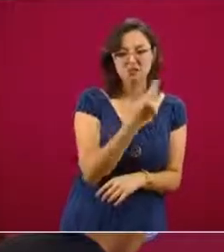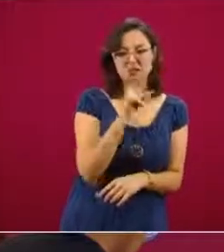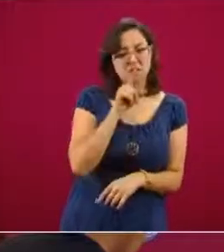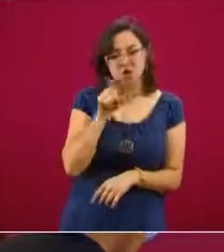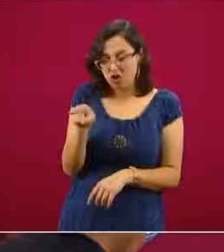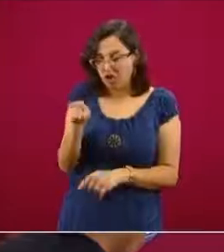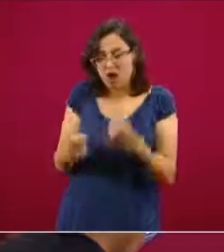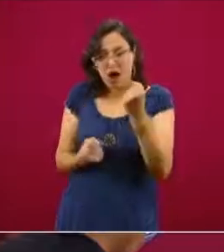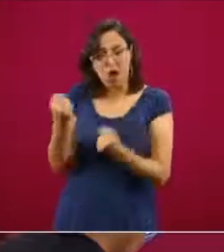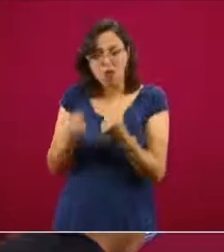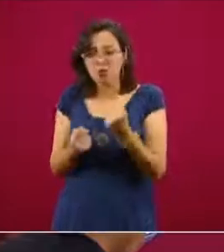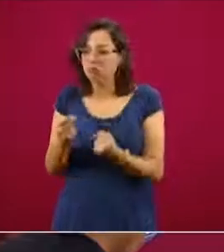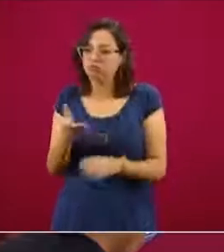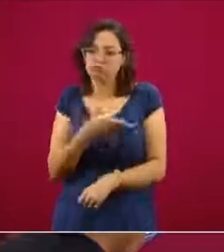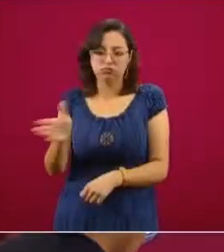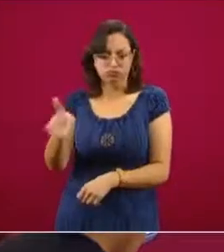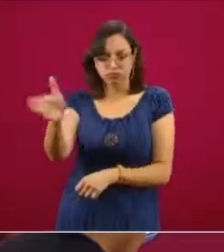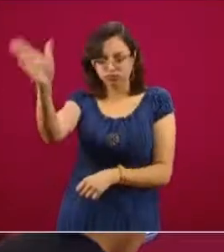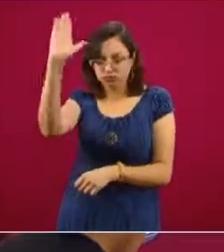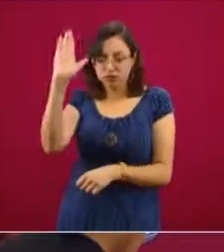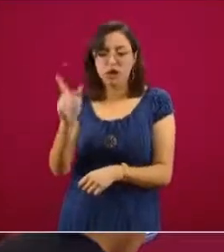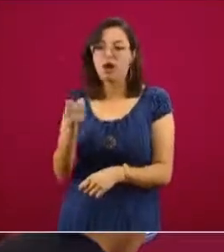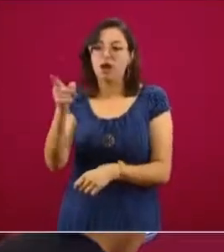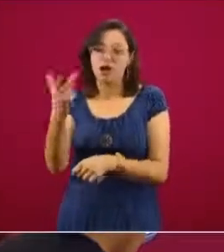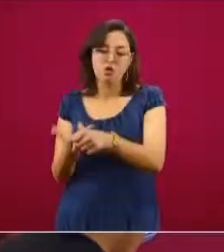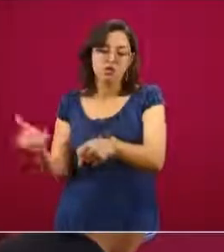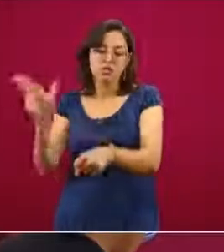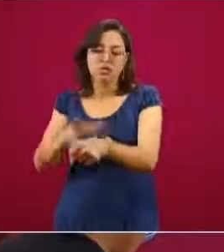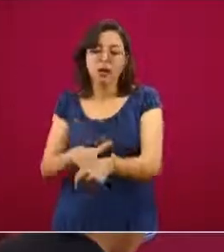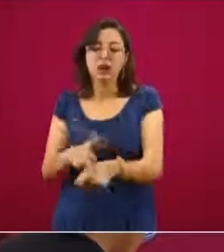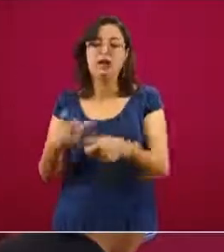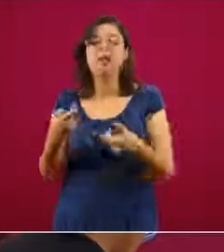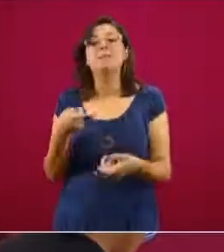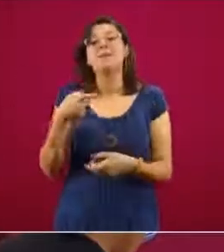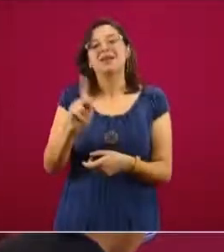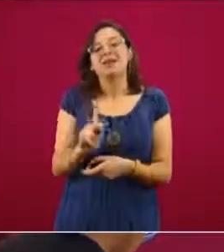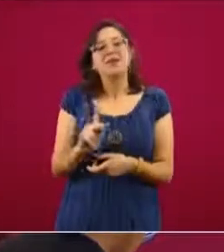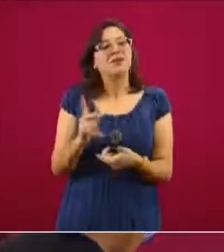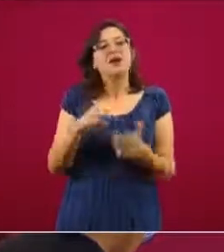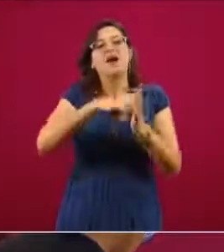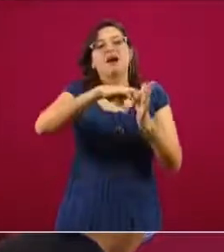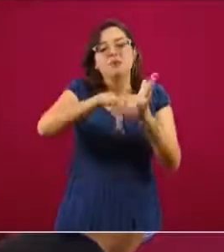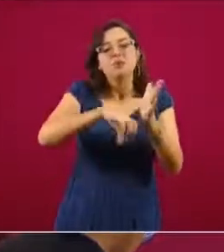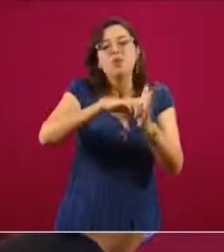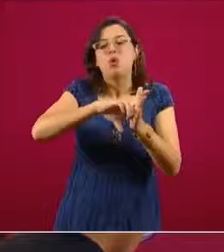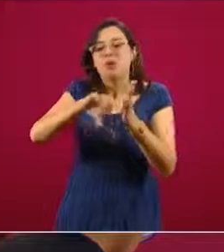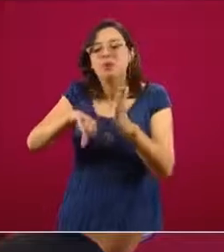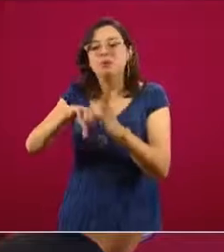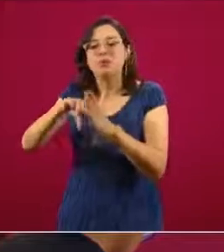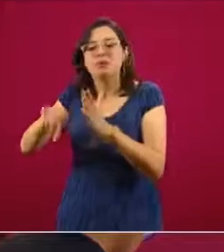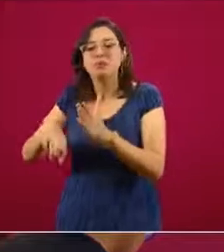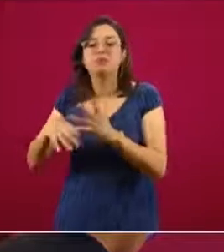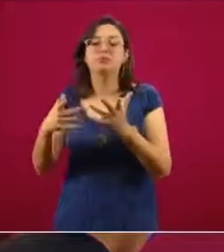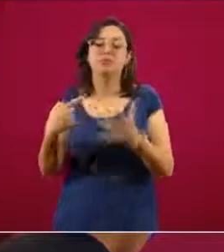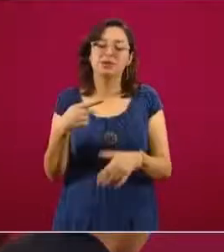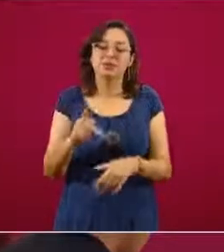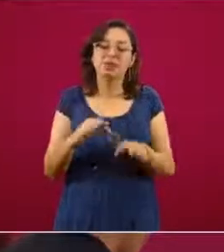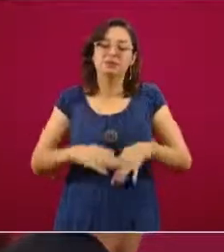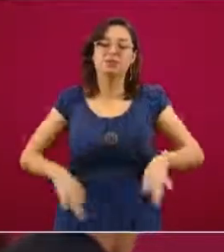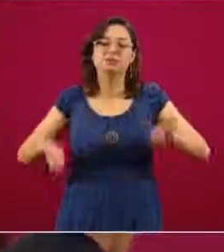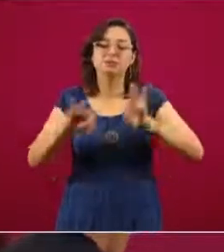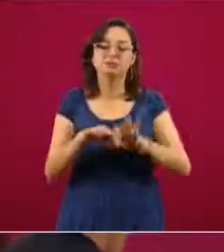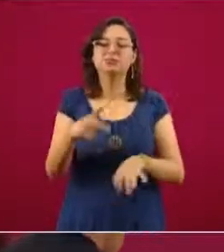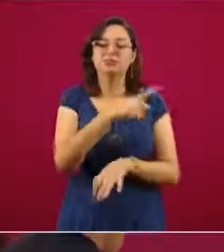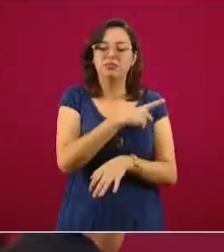al hospital sin tener que esperar la ambulancia. Pero por eso es tan importante que este proceso se haga así